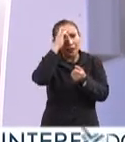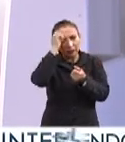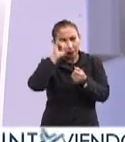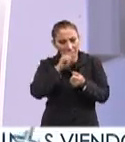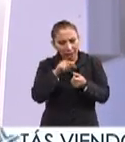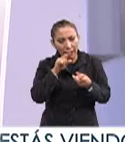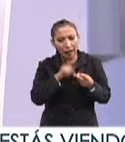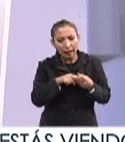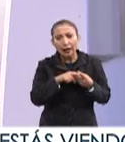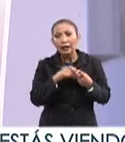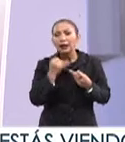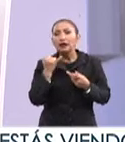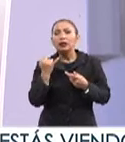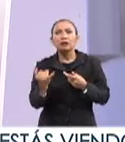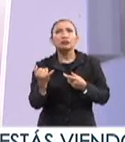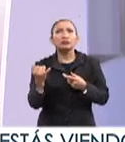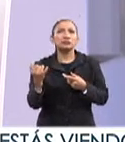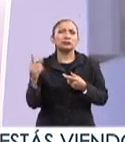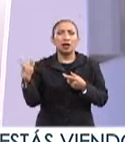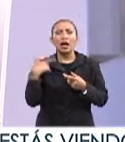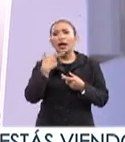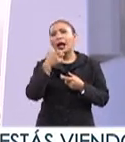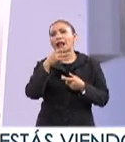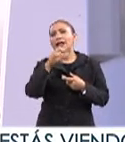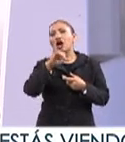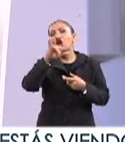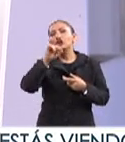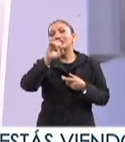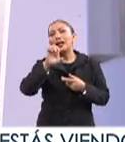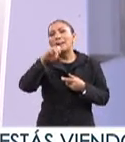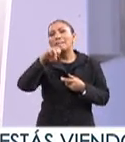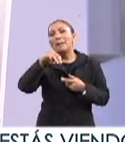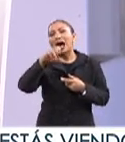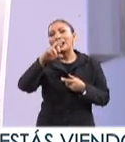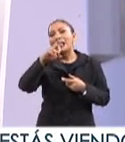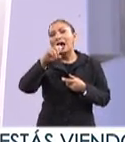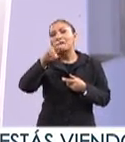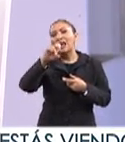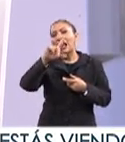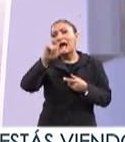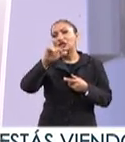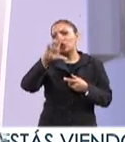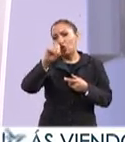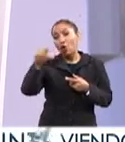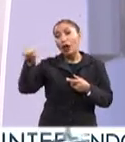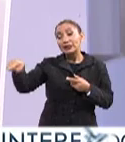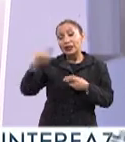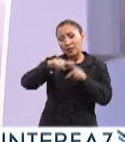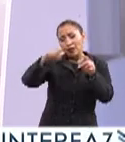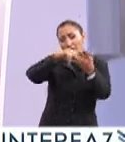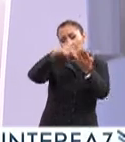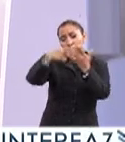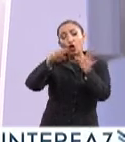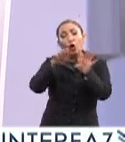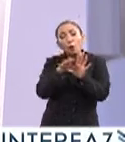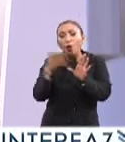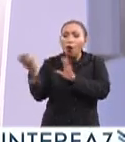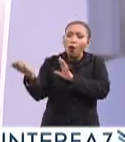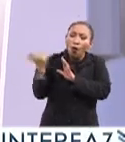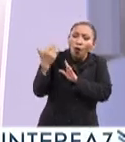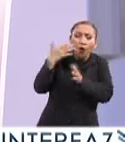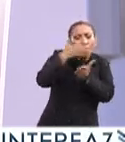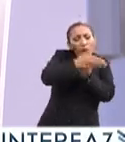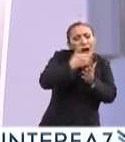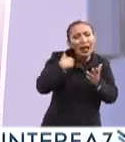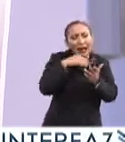Bellas Artes y la Galería José María Velasco. Son proyectos varios que tenemos sobre cómo acercar a la